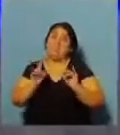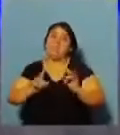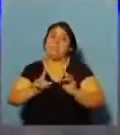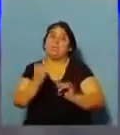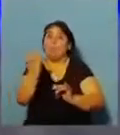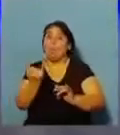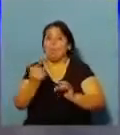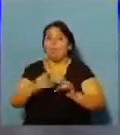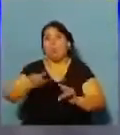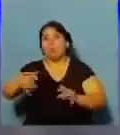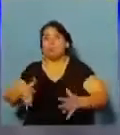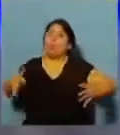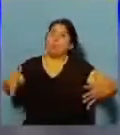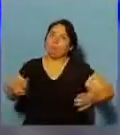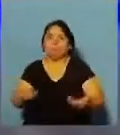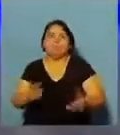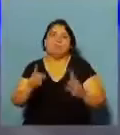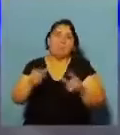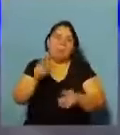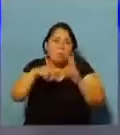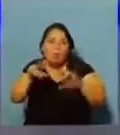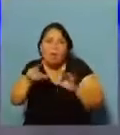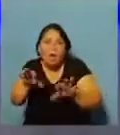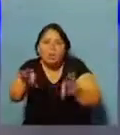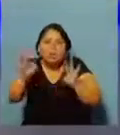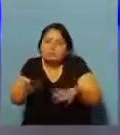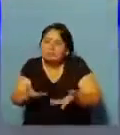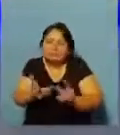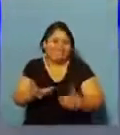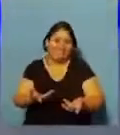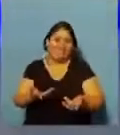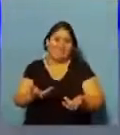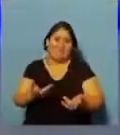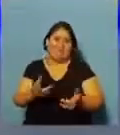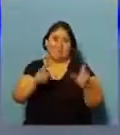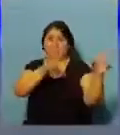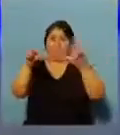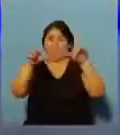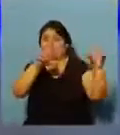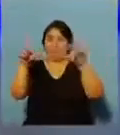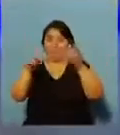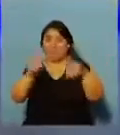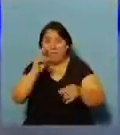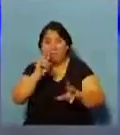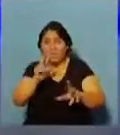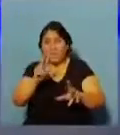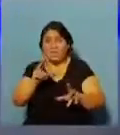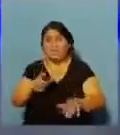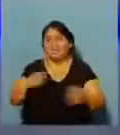grande u obeso, conseguir ropa, sino también lo que son, ¿no? Las publicidades, lo que son las